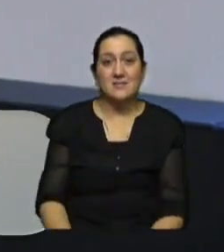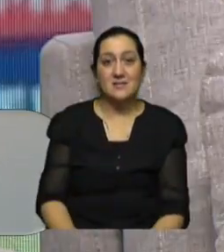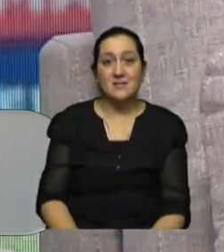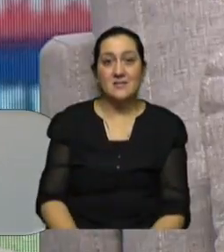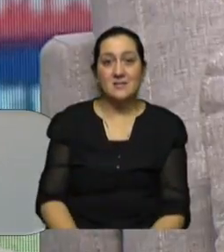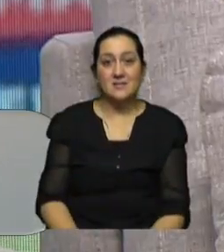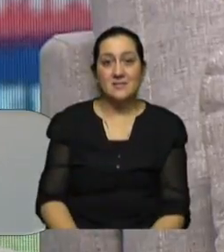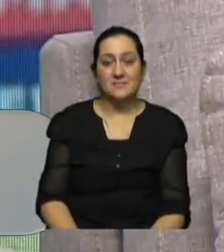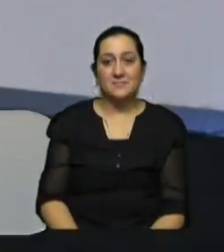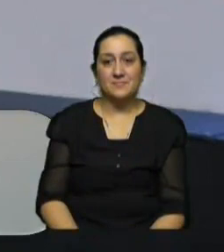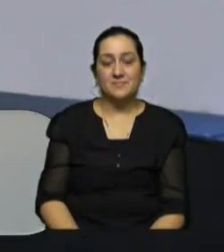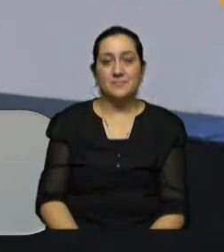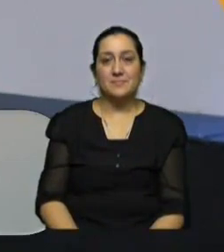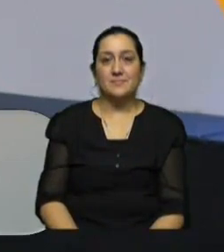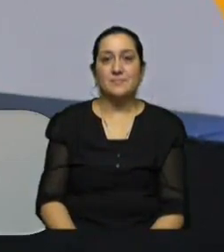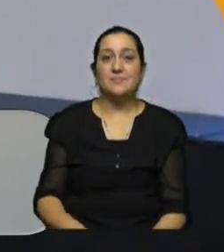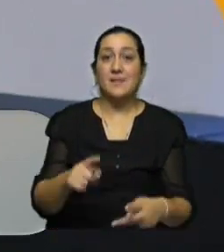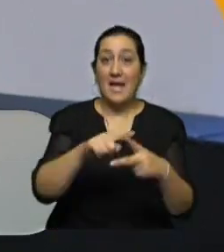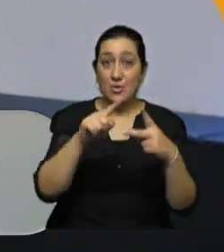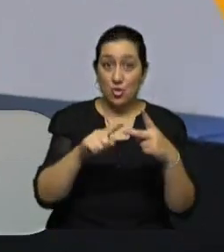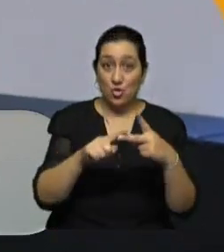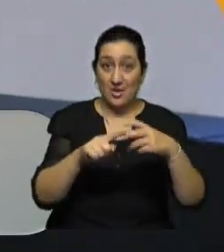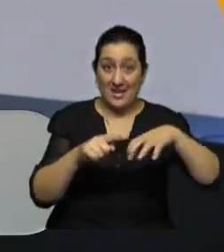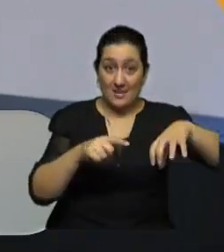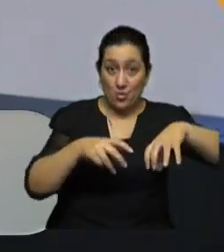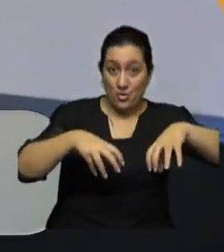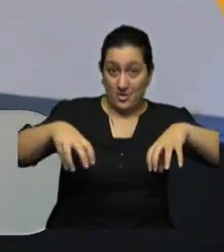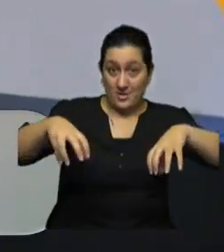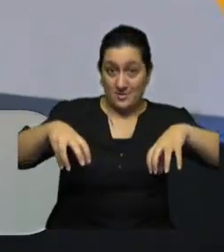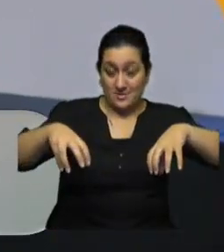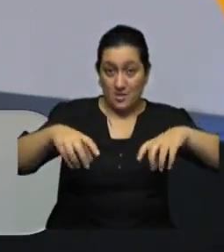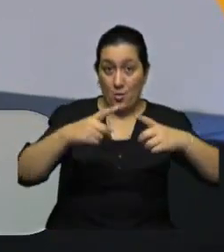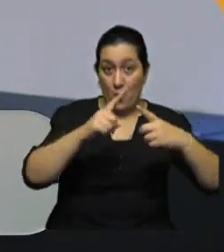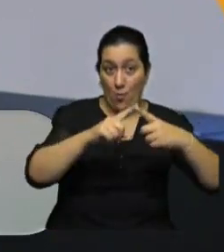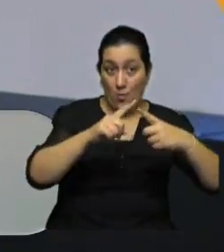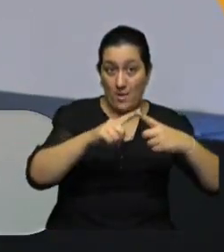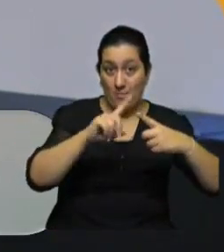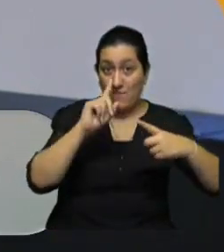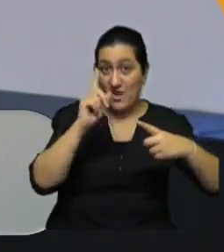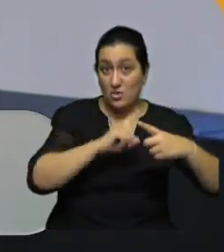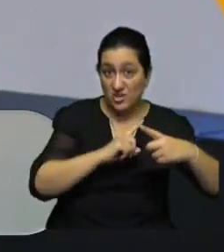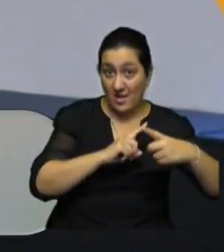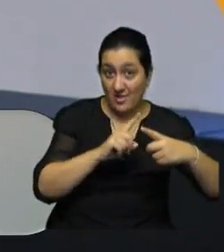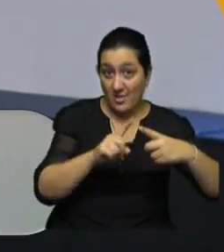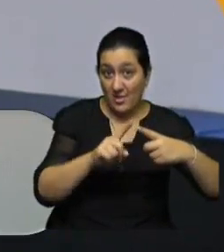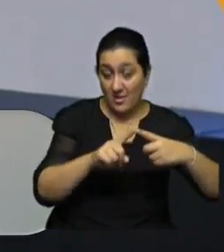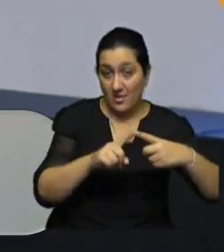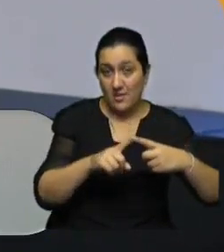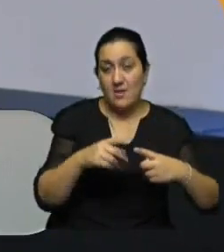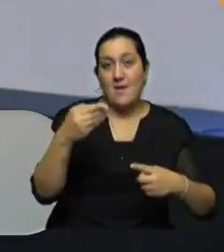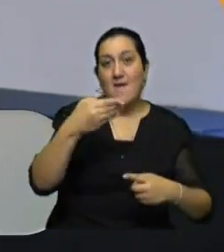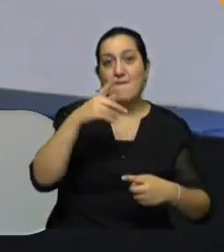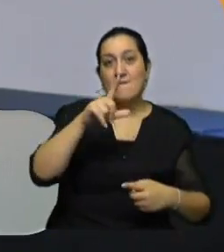resto de la gente, hay dos categorías que se compiten, ¿no? Una que es por velocidad, puede ser, ¿cómo es? Blitz